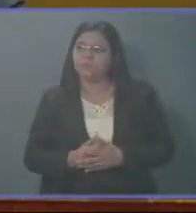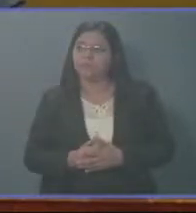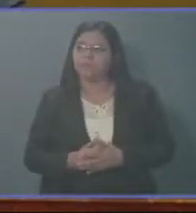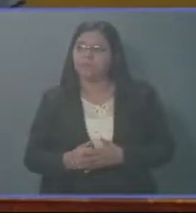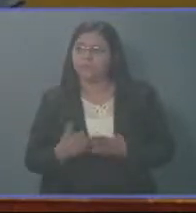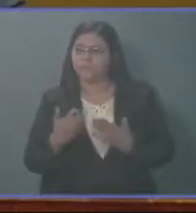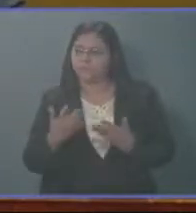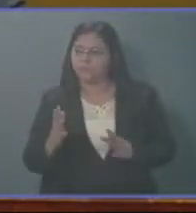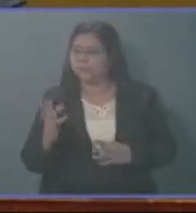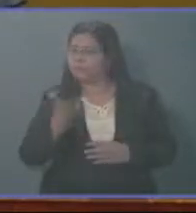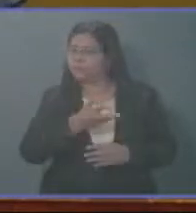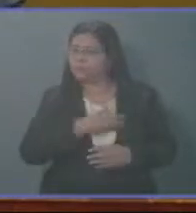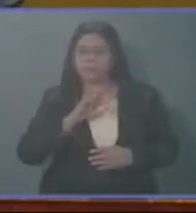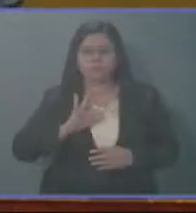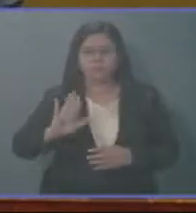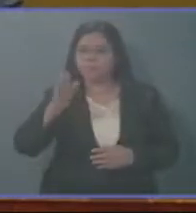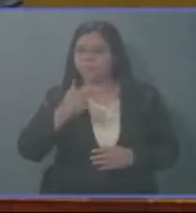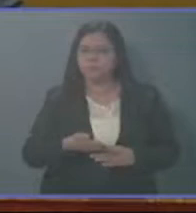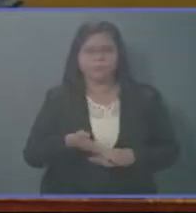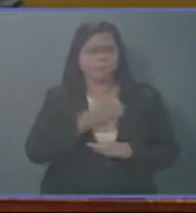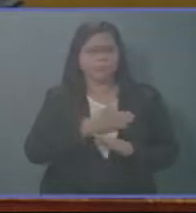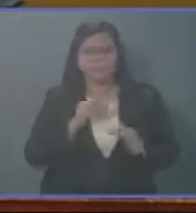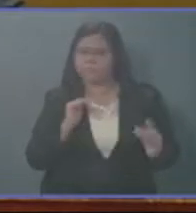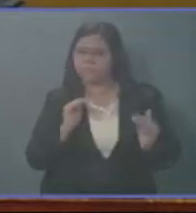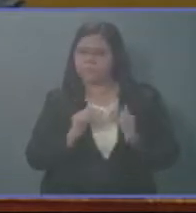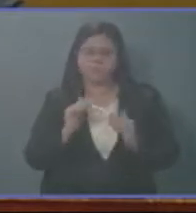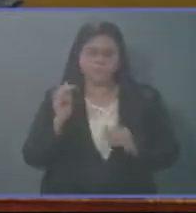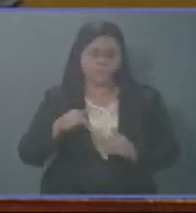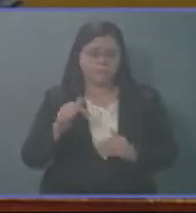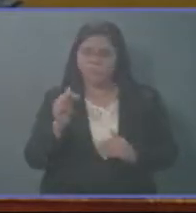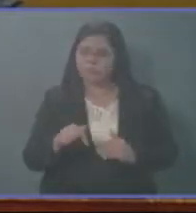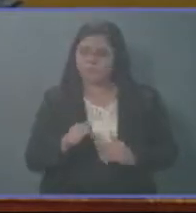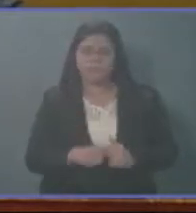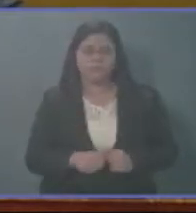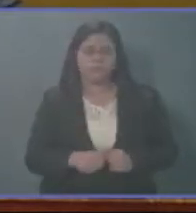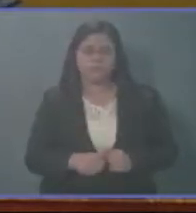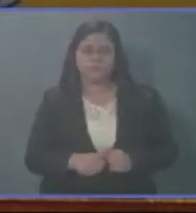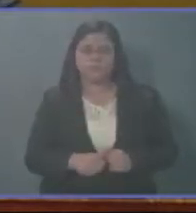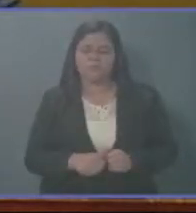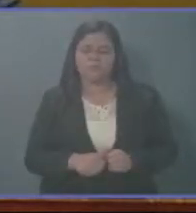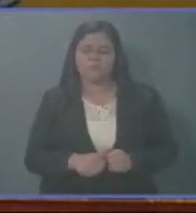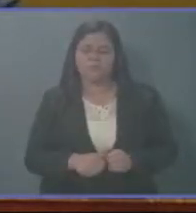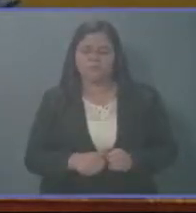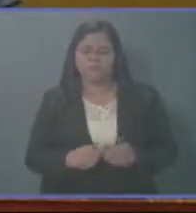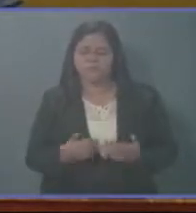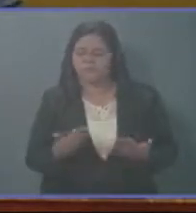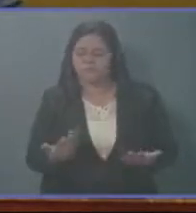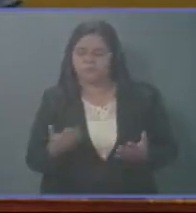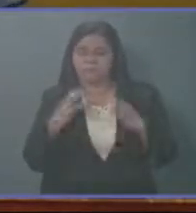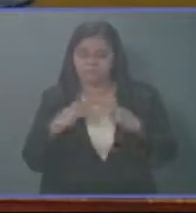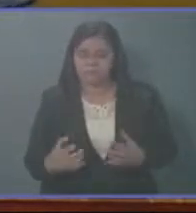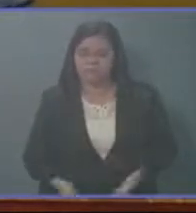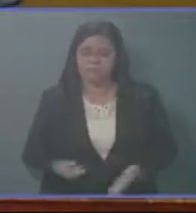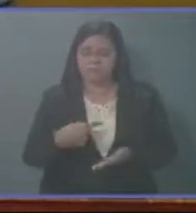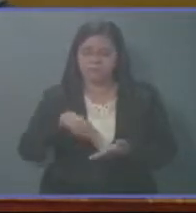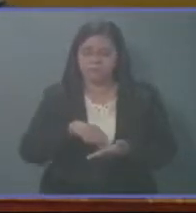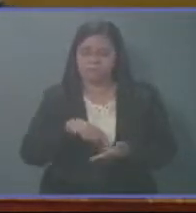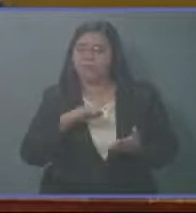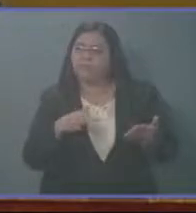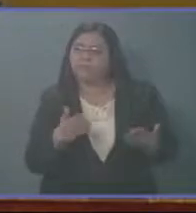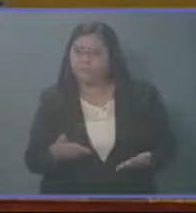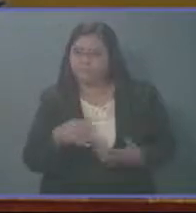no recordamos haber visto lo que estamos presenciando de parte del órgano ejecutivo en el sentido